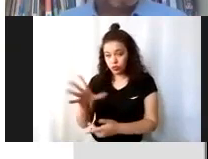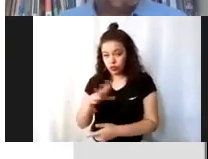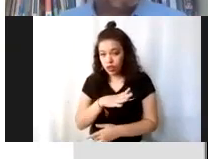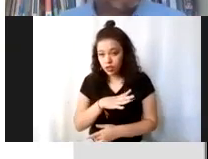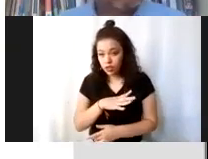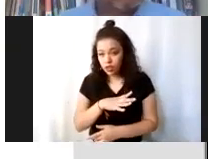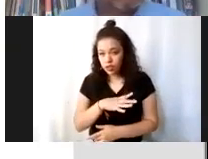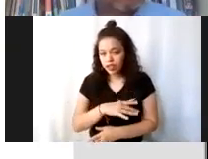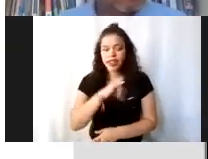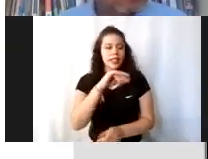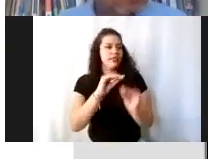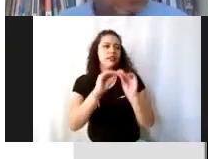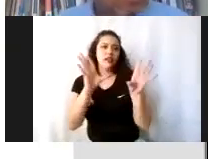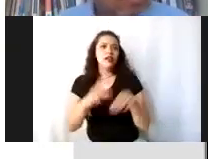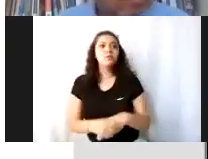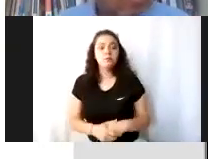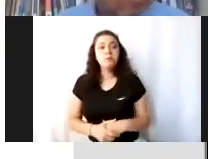Sí, por supuesto.